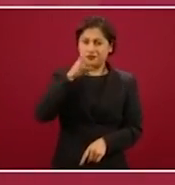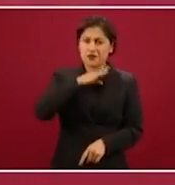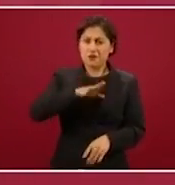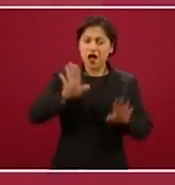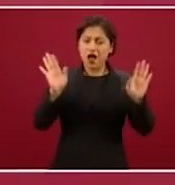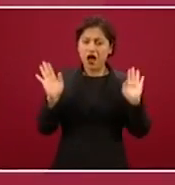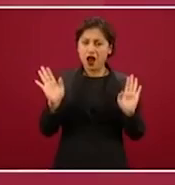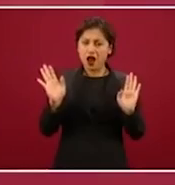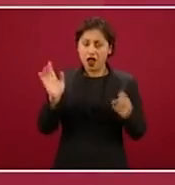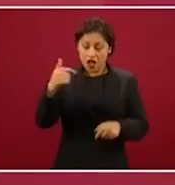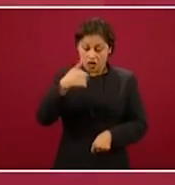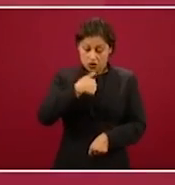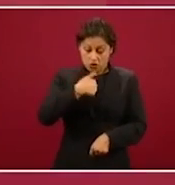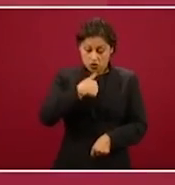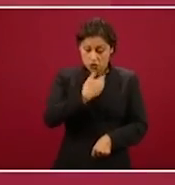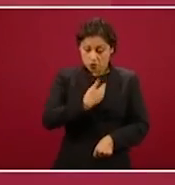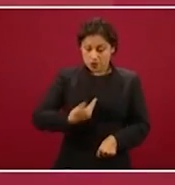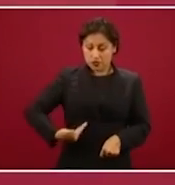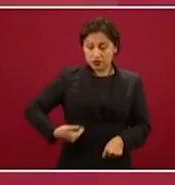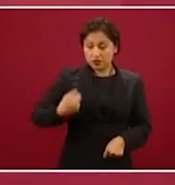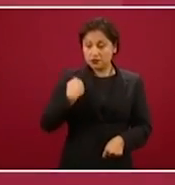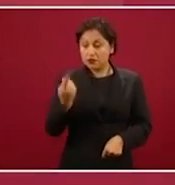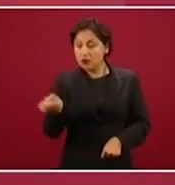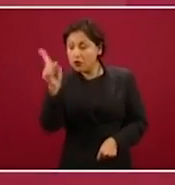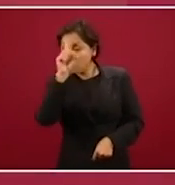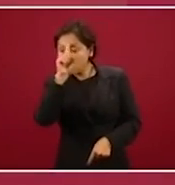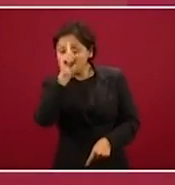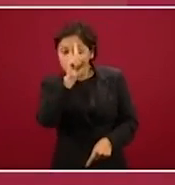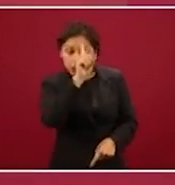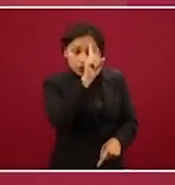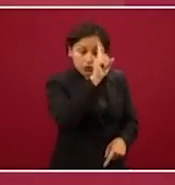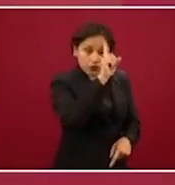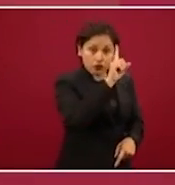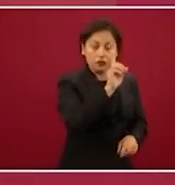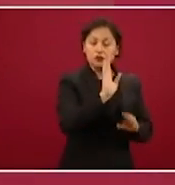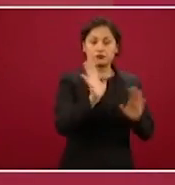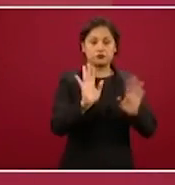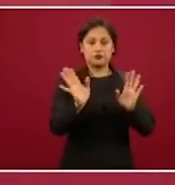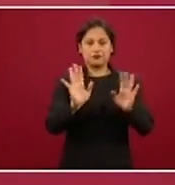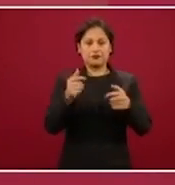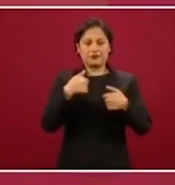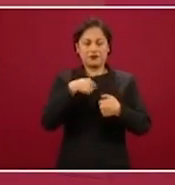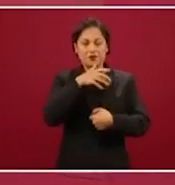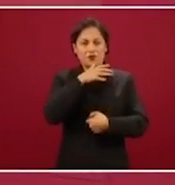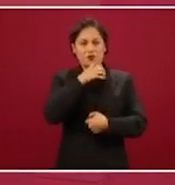sea, que cada quien haga lo que quiera. Pero ese es mi punto de vista.